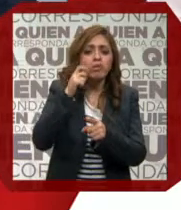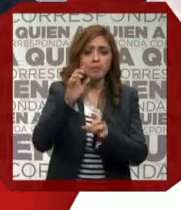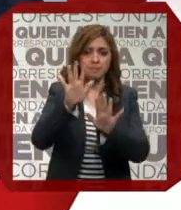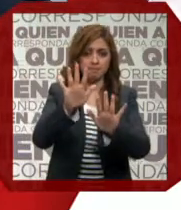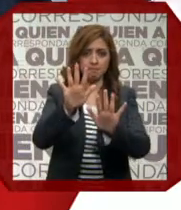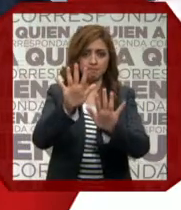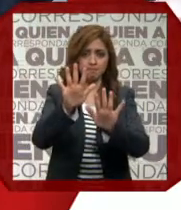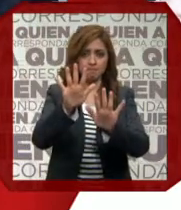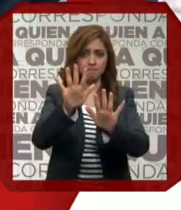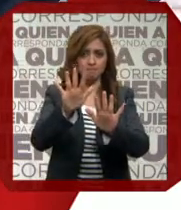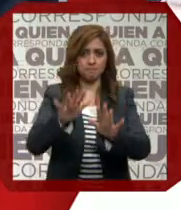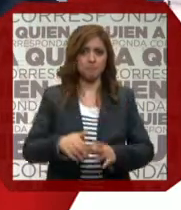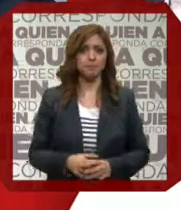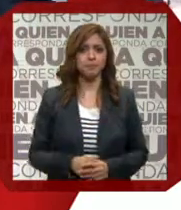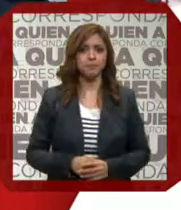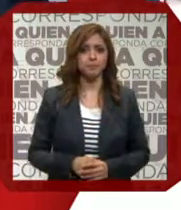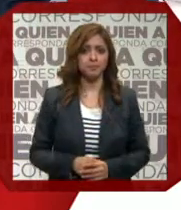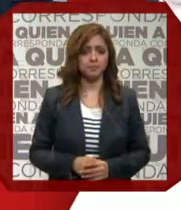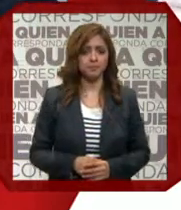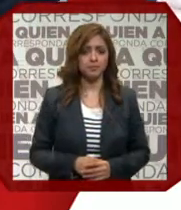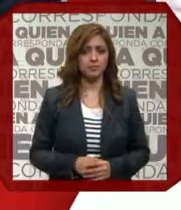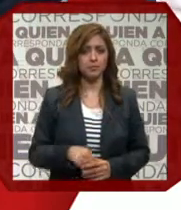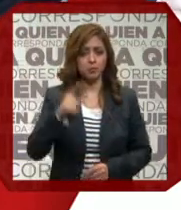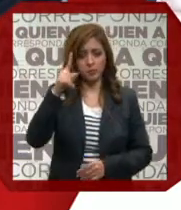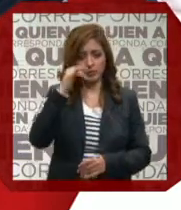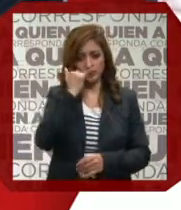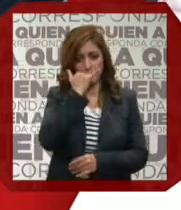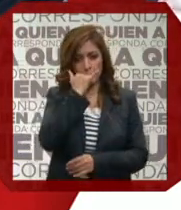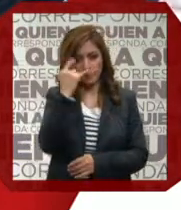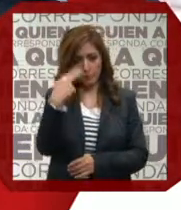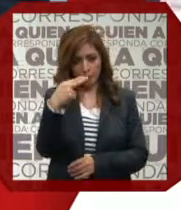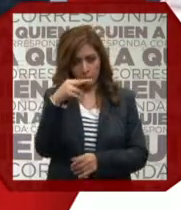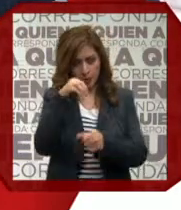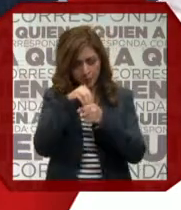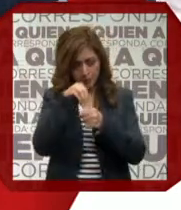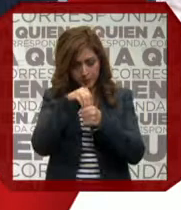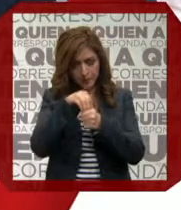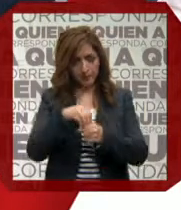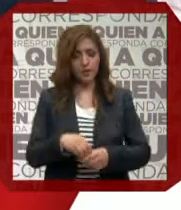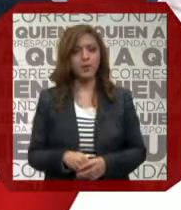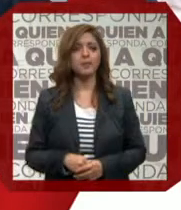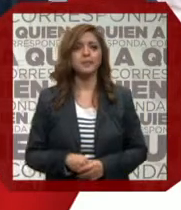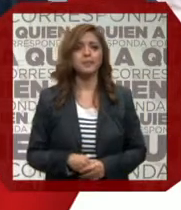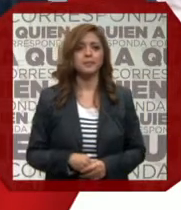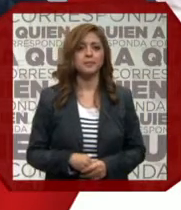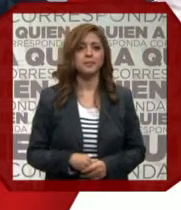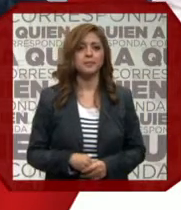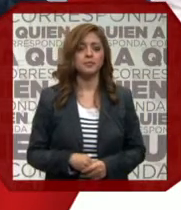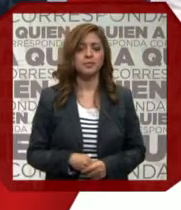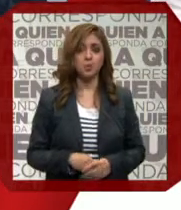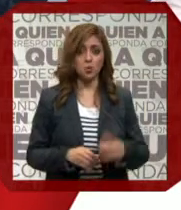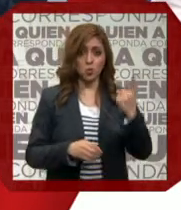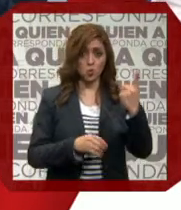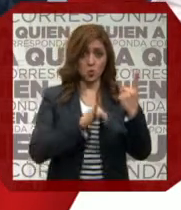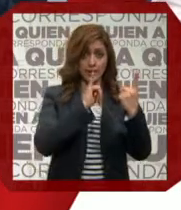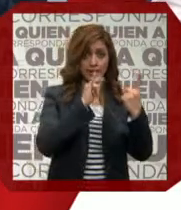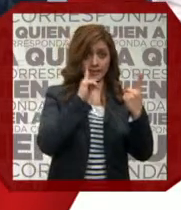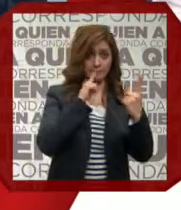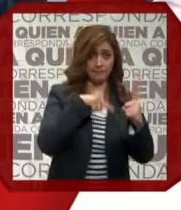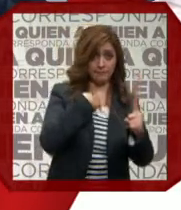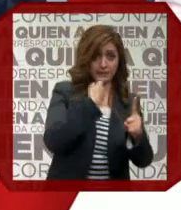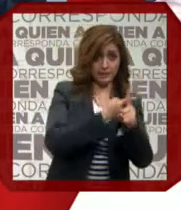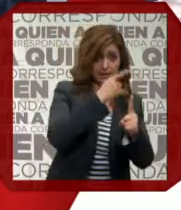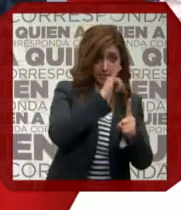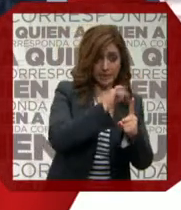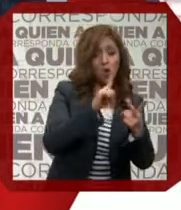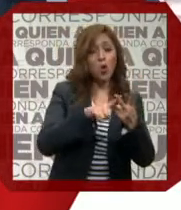A ver, amiga, porque estamos guardando anonimato. Sí. A ver, hay uno que sí fue violación y el otro es tentativa, porque